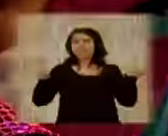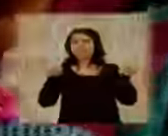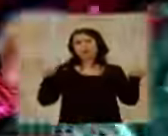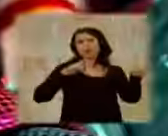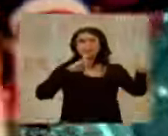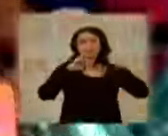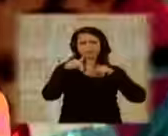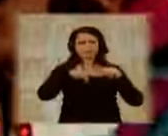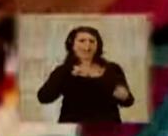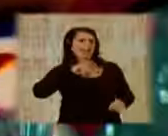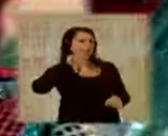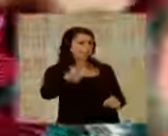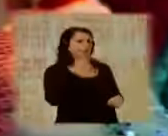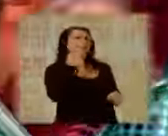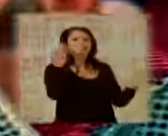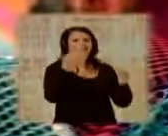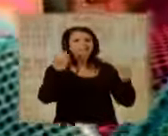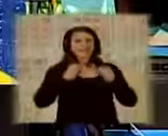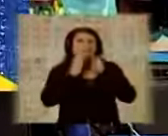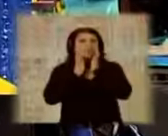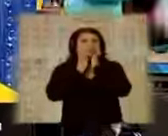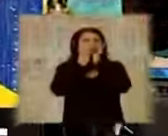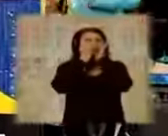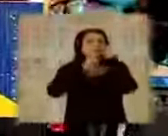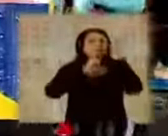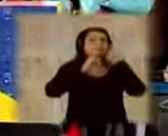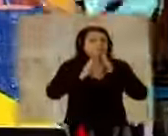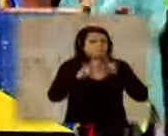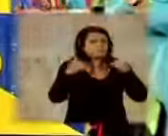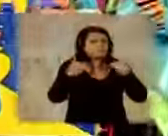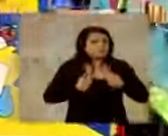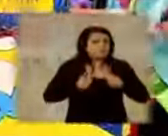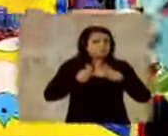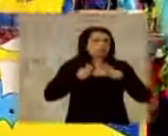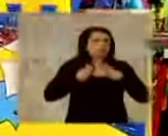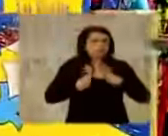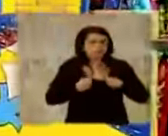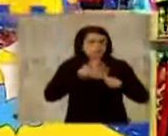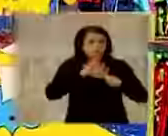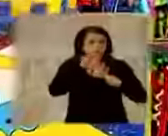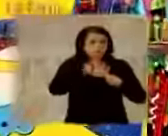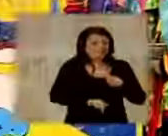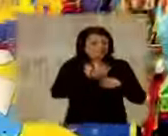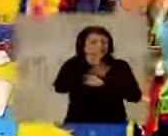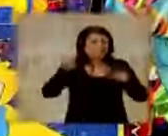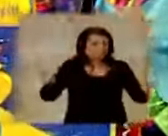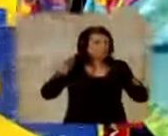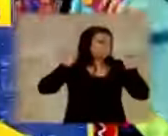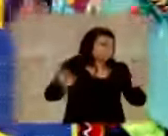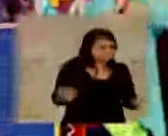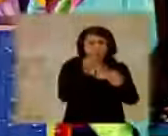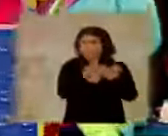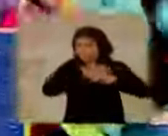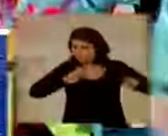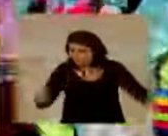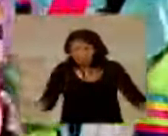cabrón. Sonrojado respondió acojonado, este año seguro que están peor. Por